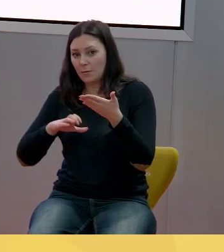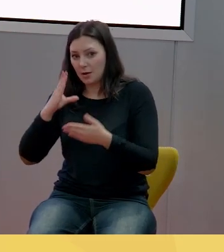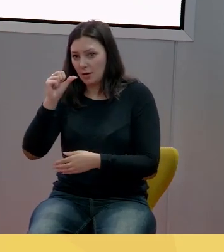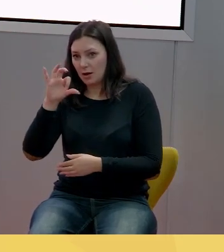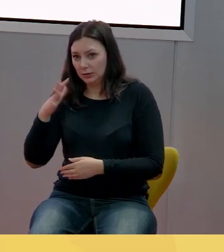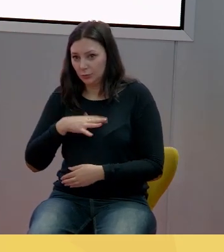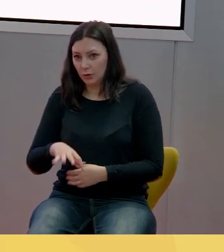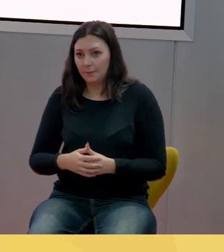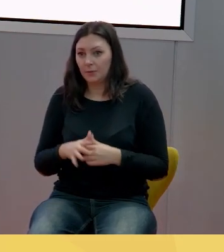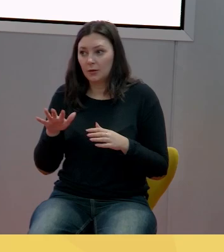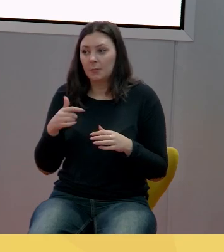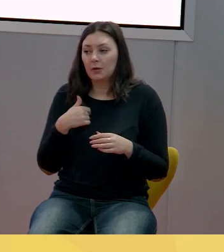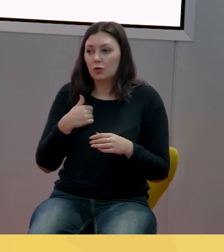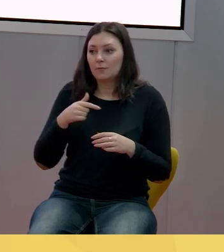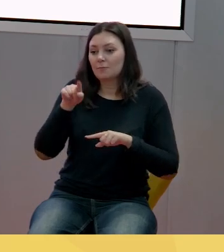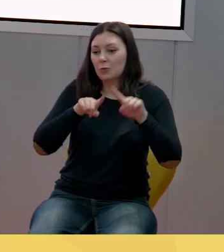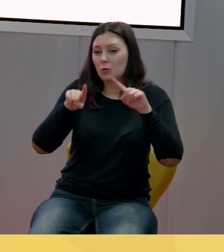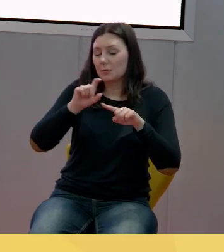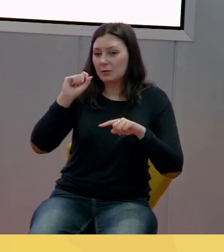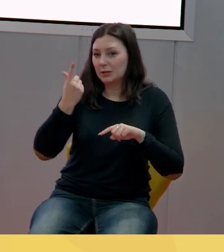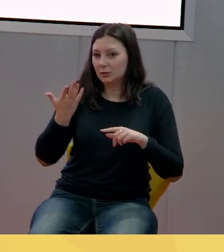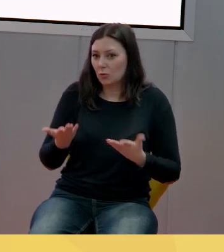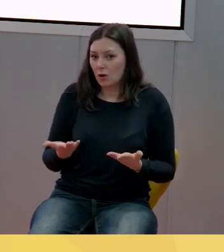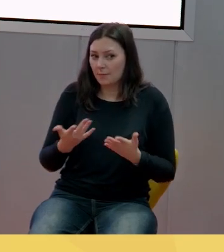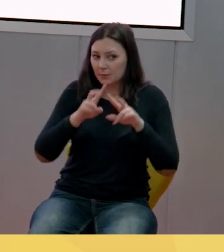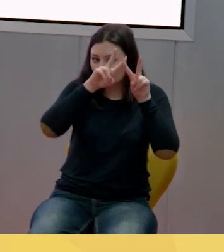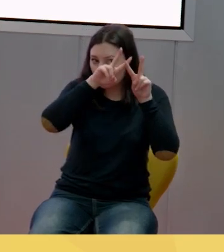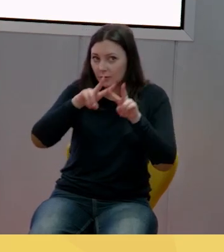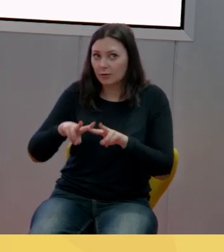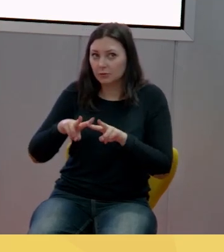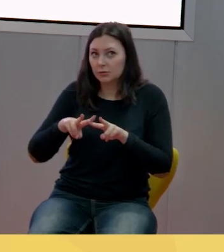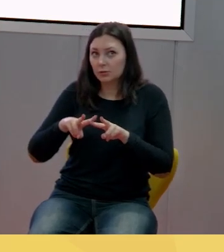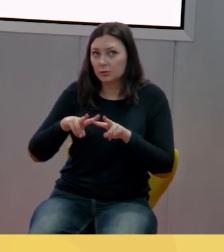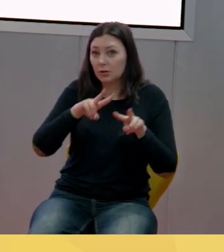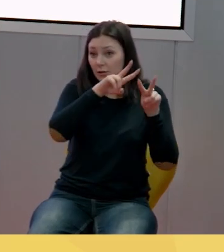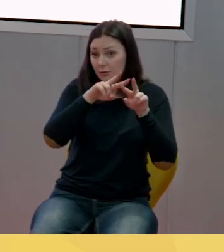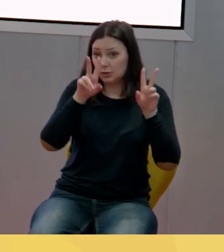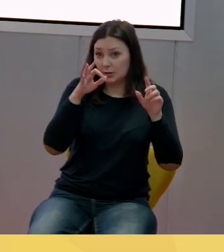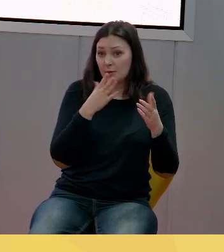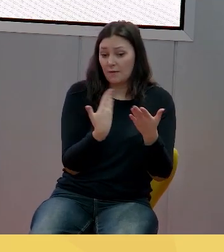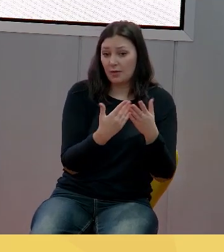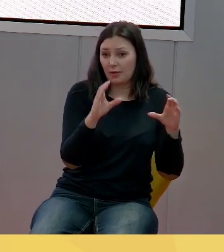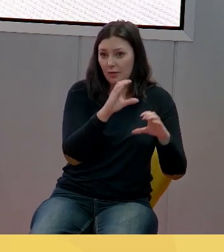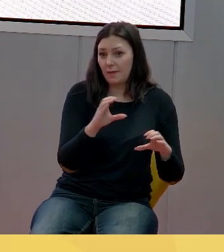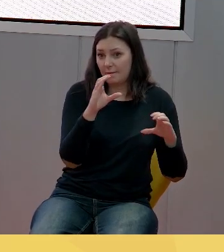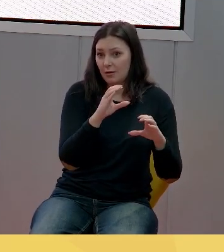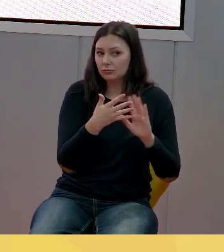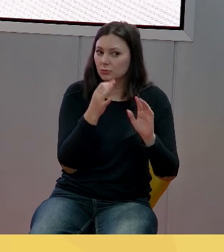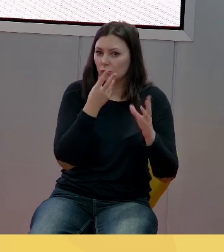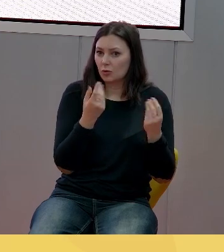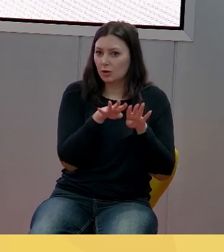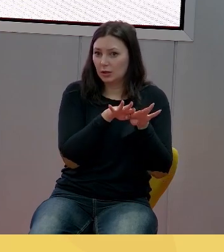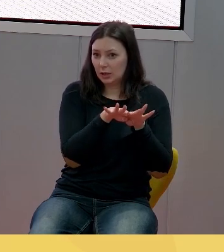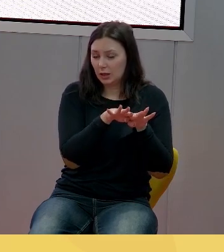más famosa de la revisión o más problemática han sido las revisiones sistemáticas de la evidencia, que han sido muy criticadas